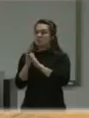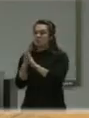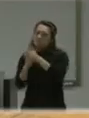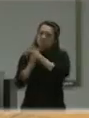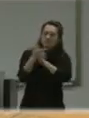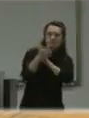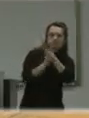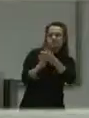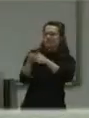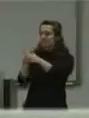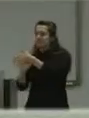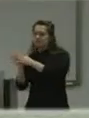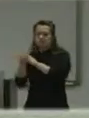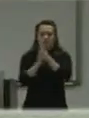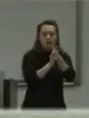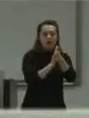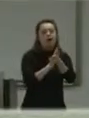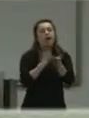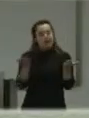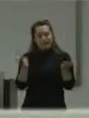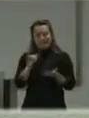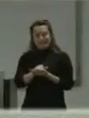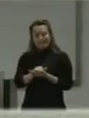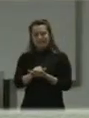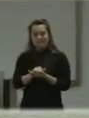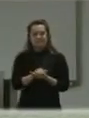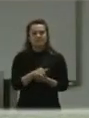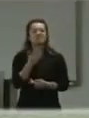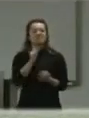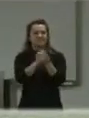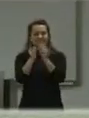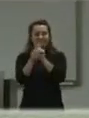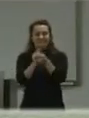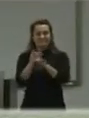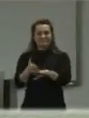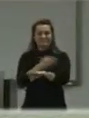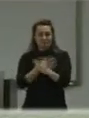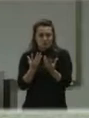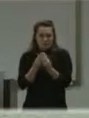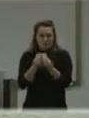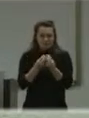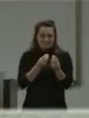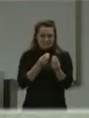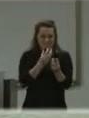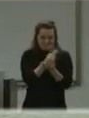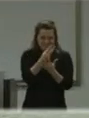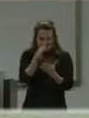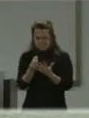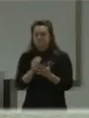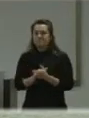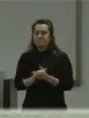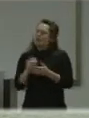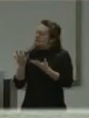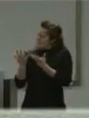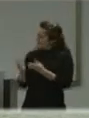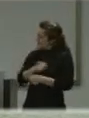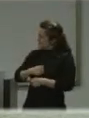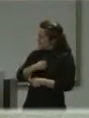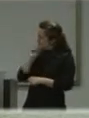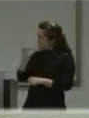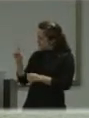trabajamos todo el tiempo en los diferentes pues encuentros que tuvimos con el grupo quisiera que me contaras o quisiera que nos